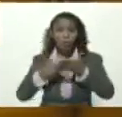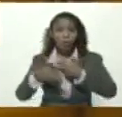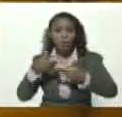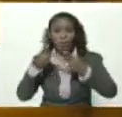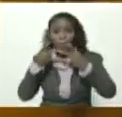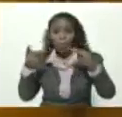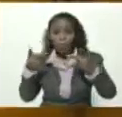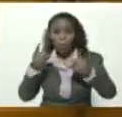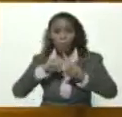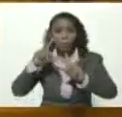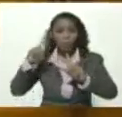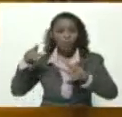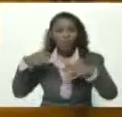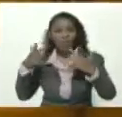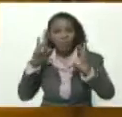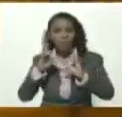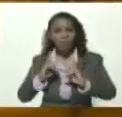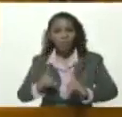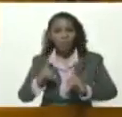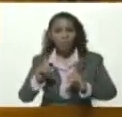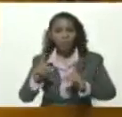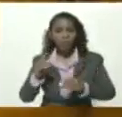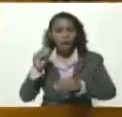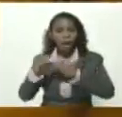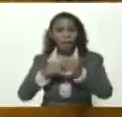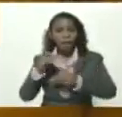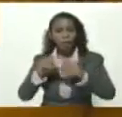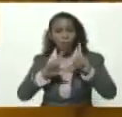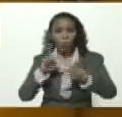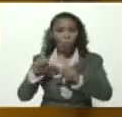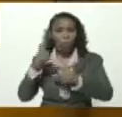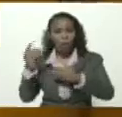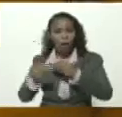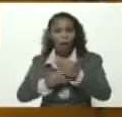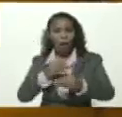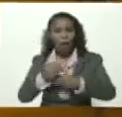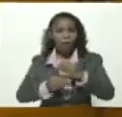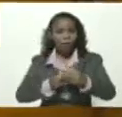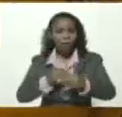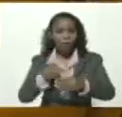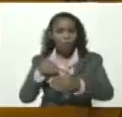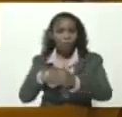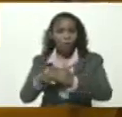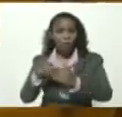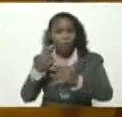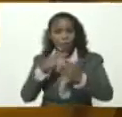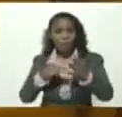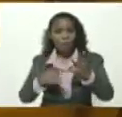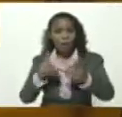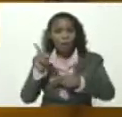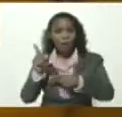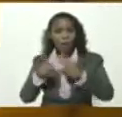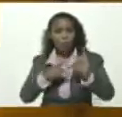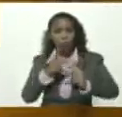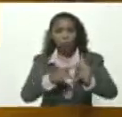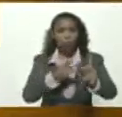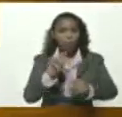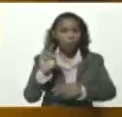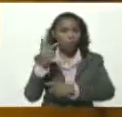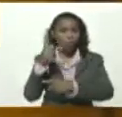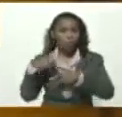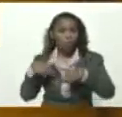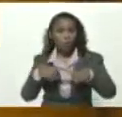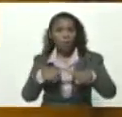públicos, la electricidad. ¿Qué decisiones han tomado desde el Comité Logístico Nacional para garantizar el resguardo de los materiales durante este proceso? Y en segundo